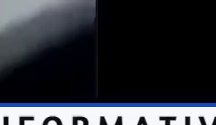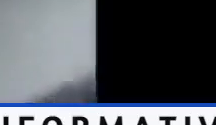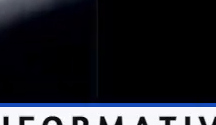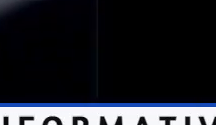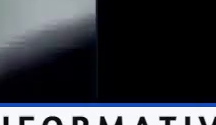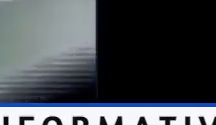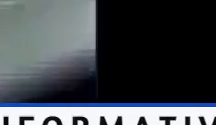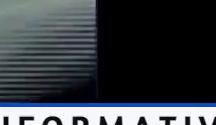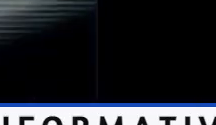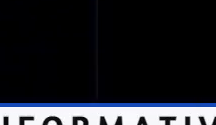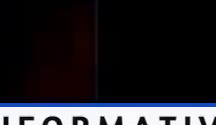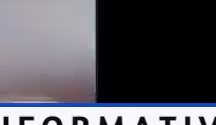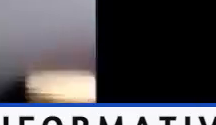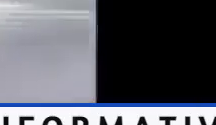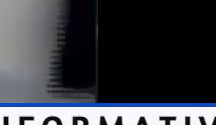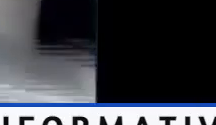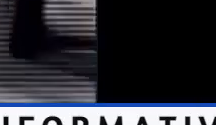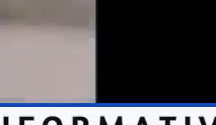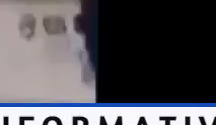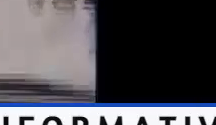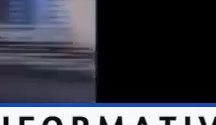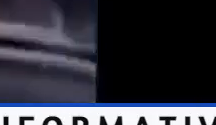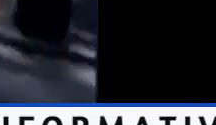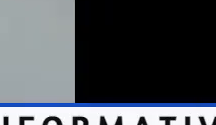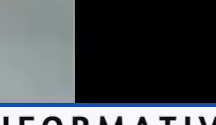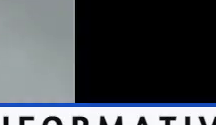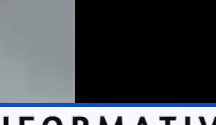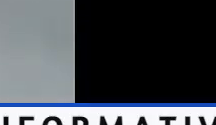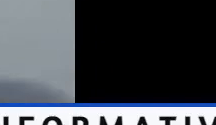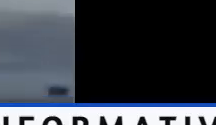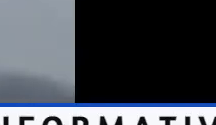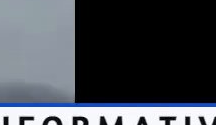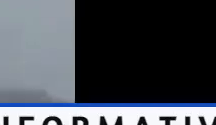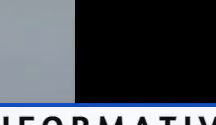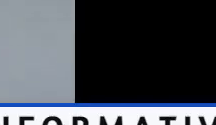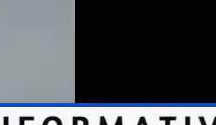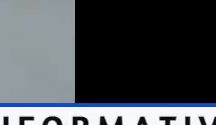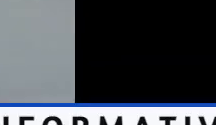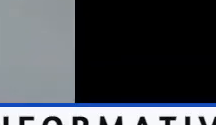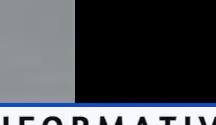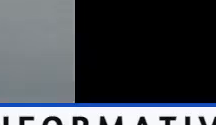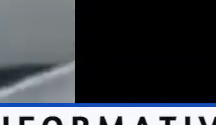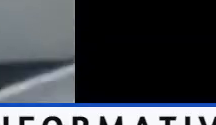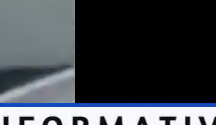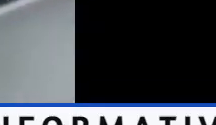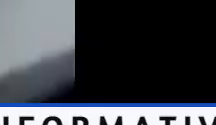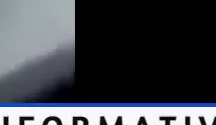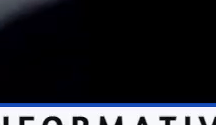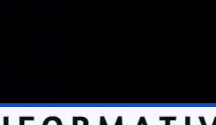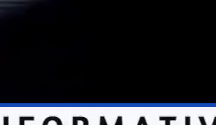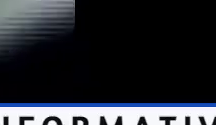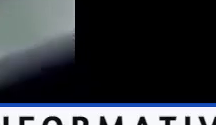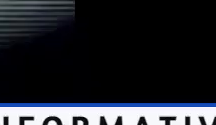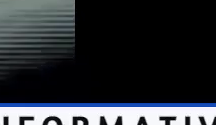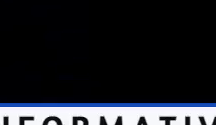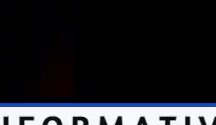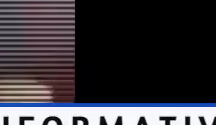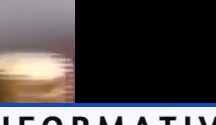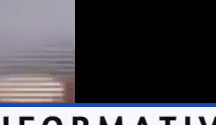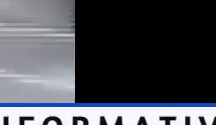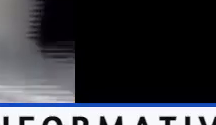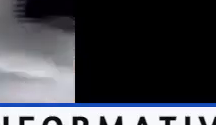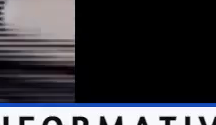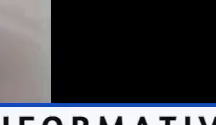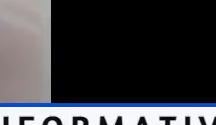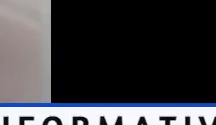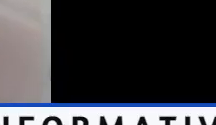qué irresponsabilidad por parte del conductor de este taxi y también de estos ciudadanos. El conductor de un bus de transporte urbano intenta cambiarse de